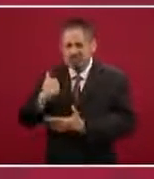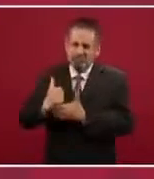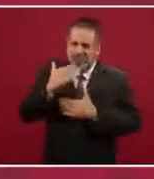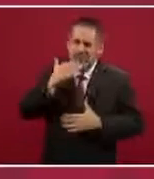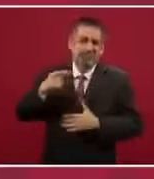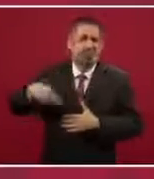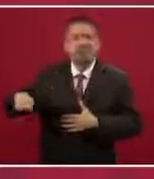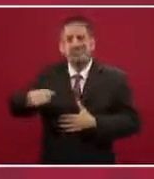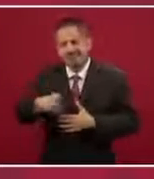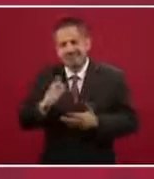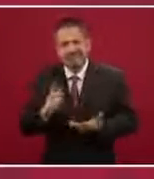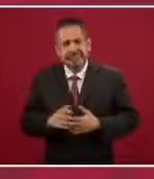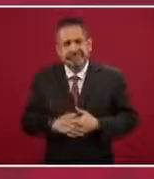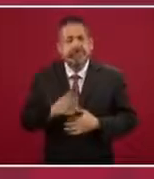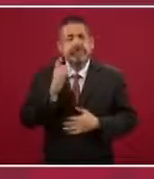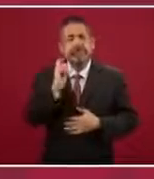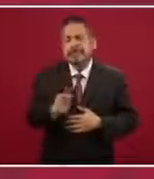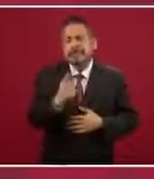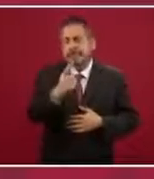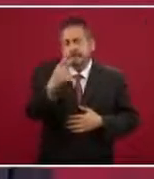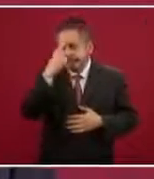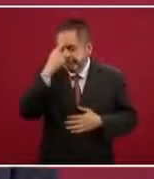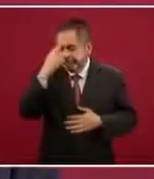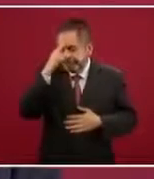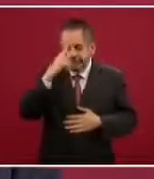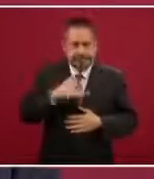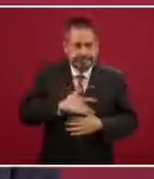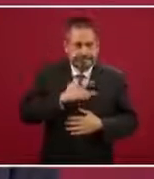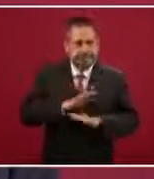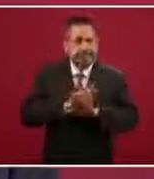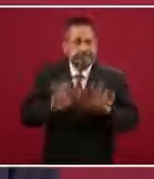Entonces, es conciencia nada más